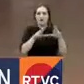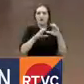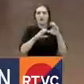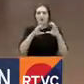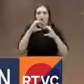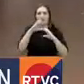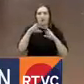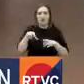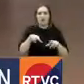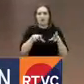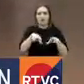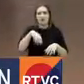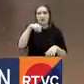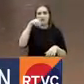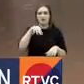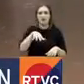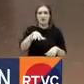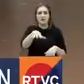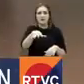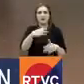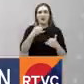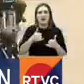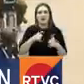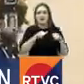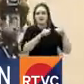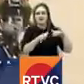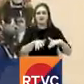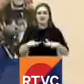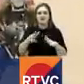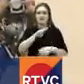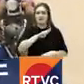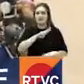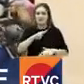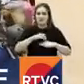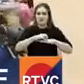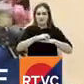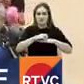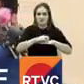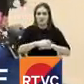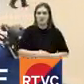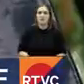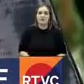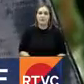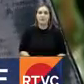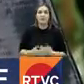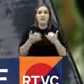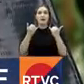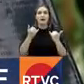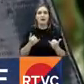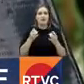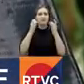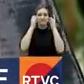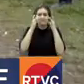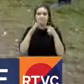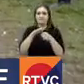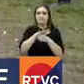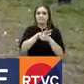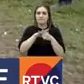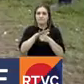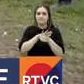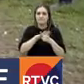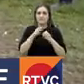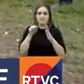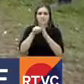se desbordaron en los departamentos de Valle y Tolima. Repudio por crimen en Arauca. El ELN se adjudicó